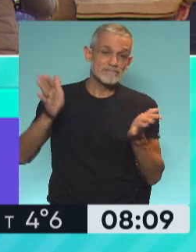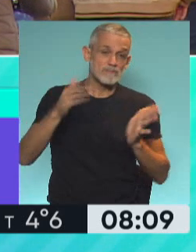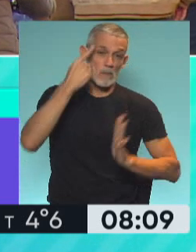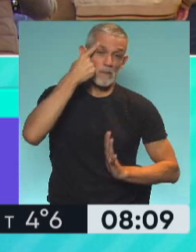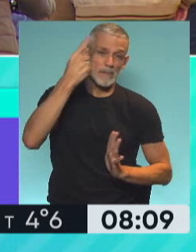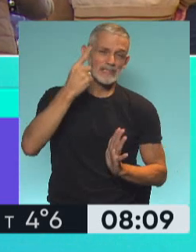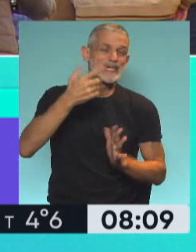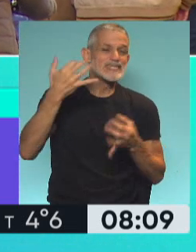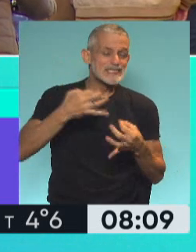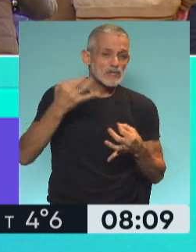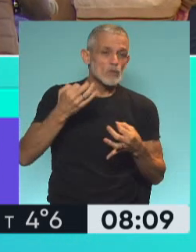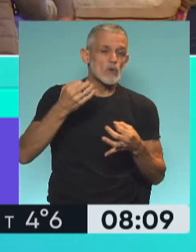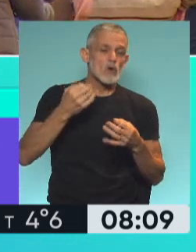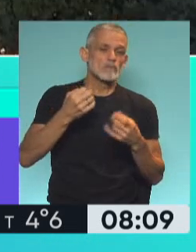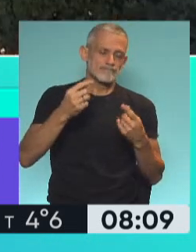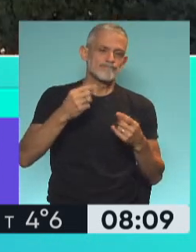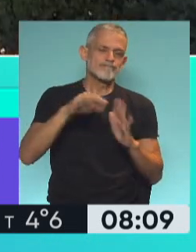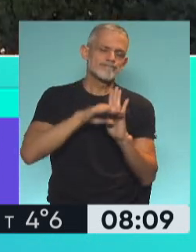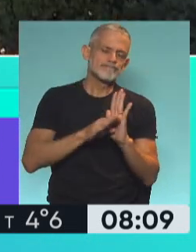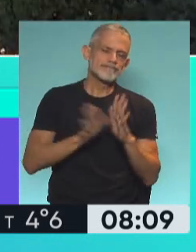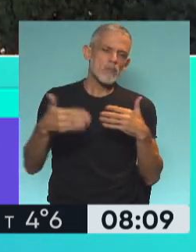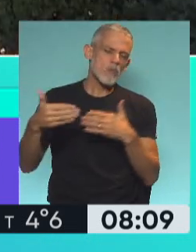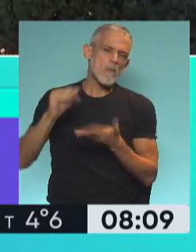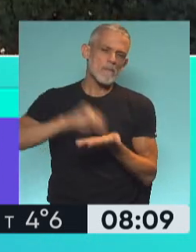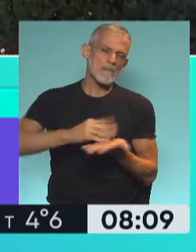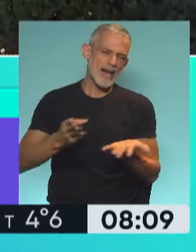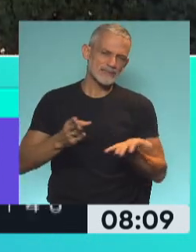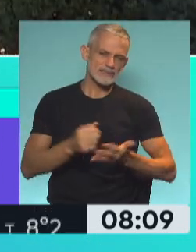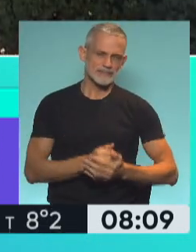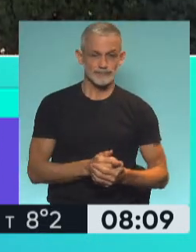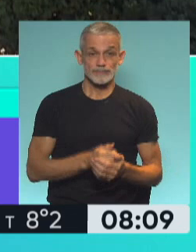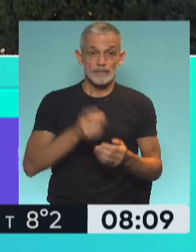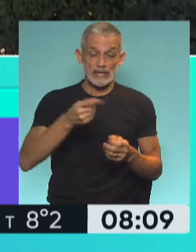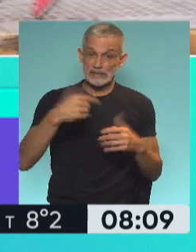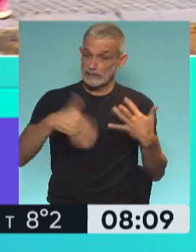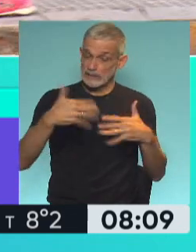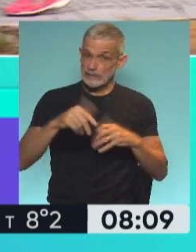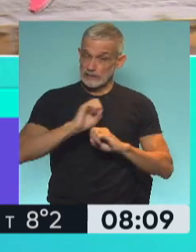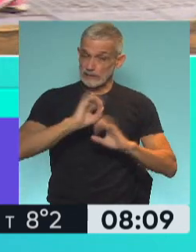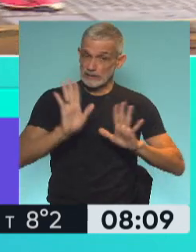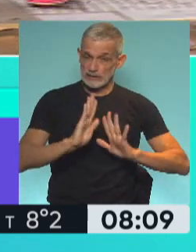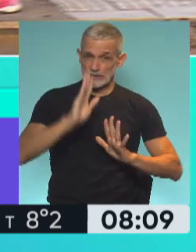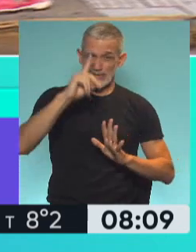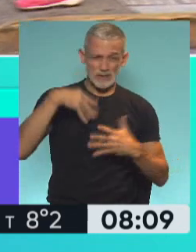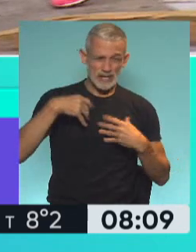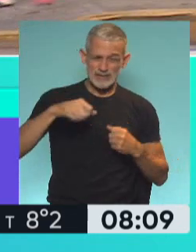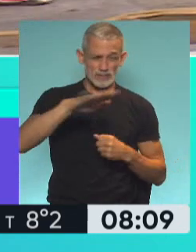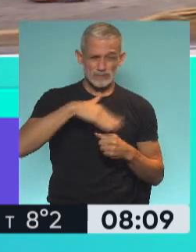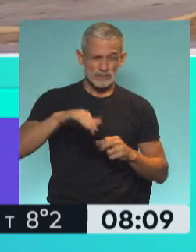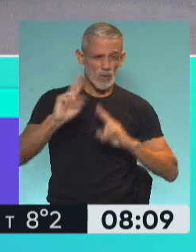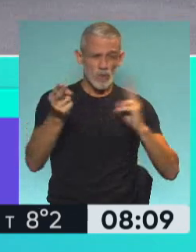que seguramente vamos a necesitar nuevas restricciones. Estamos viviendo una tragedia sanitaria sin precedentes. Ya se perdieron